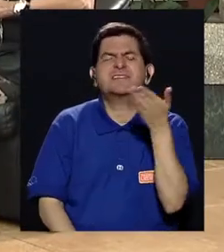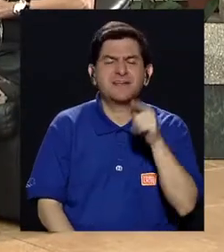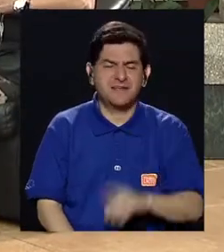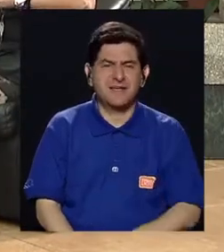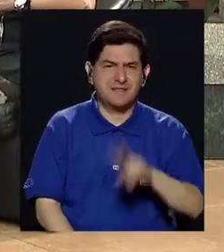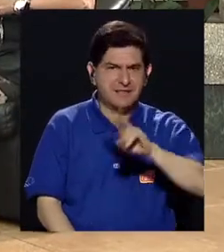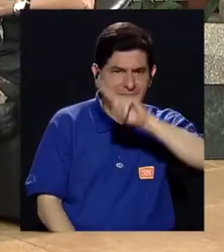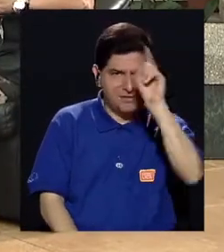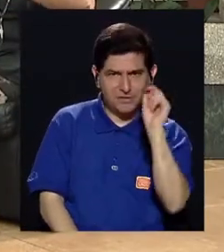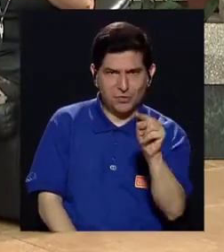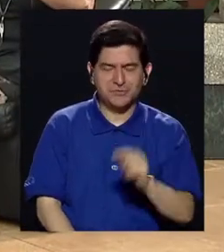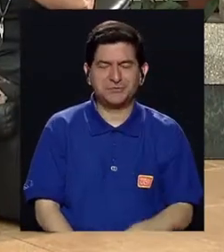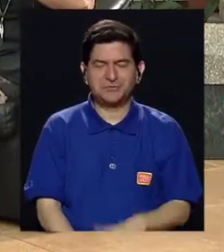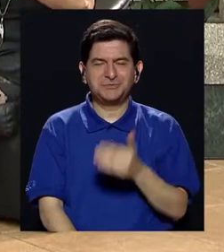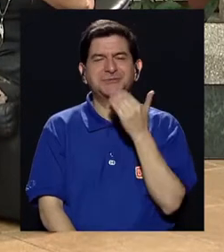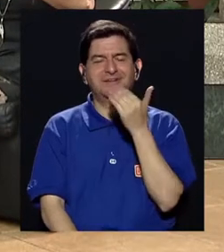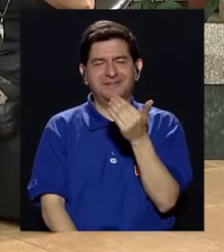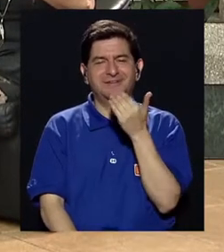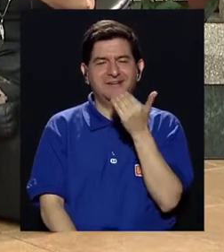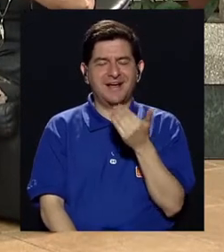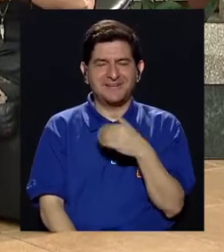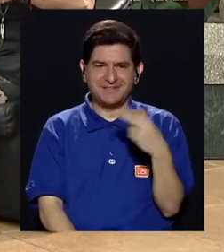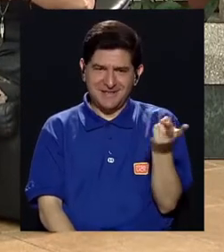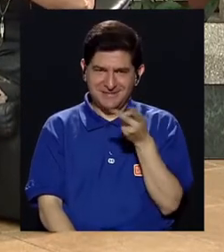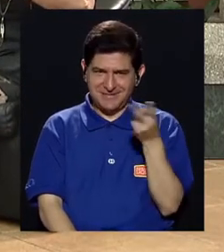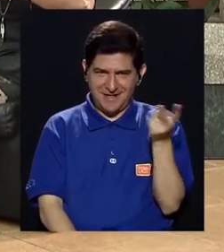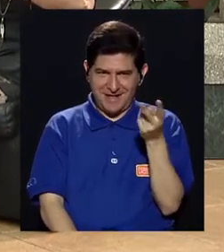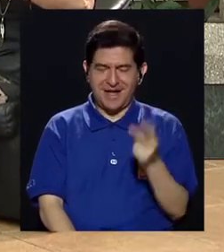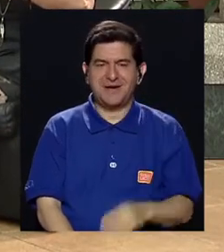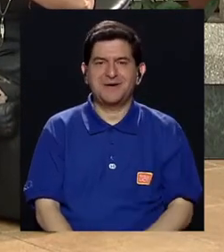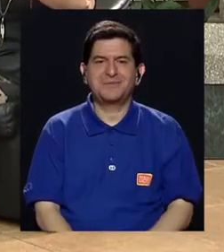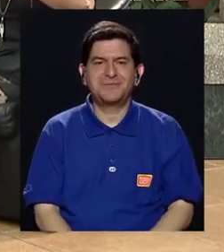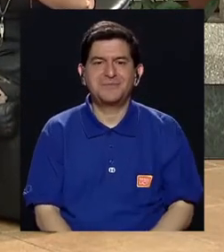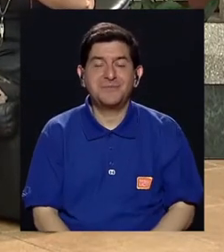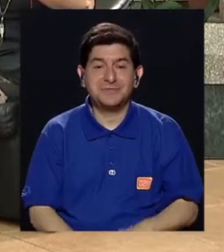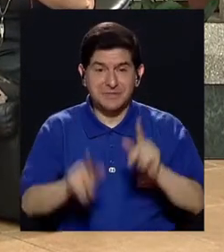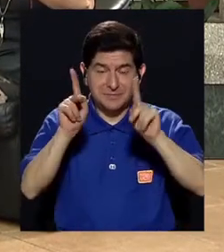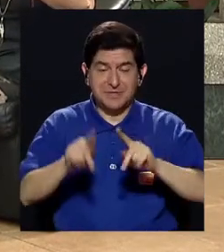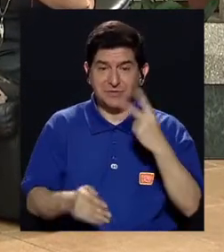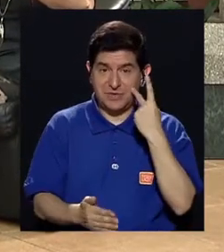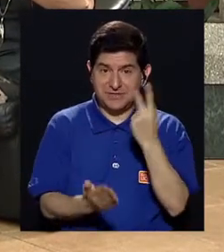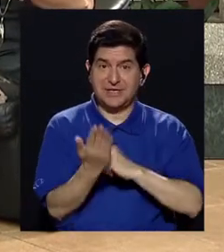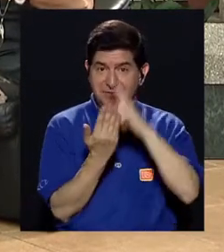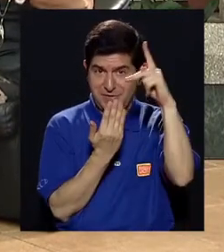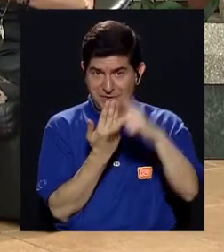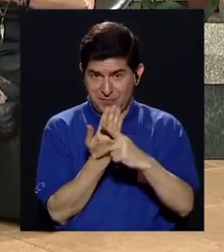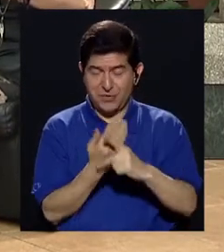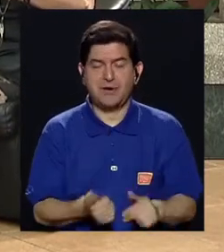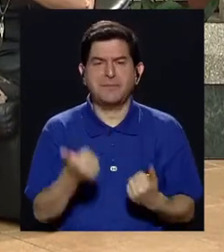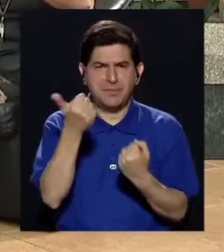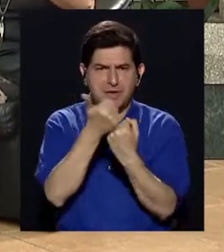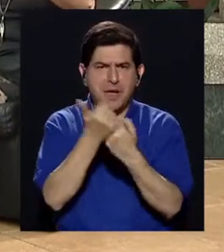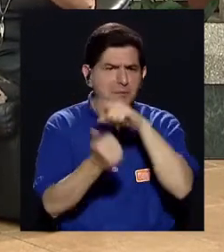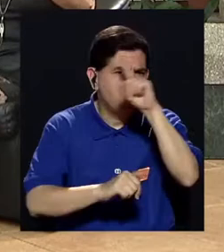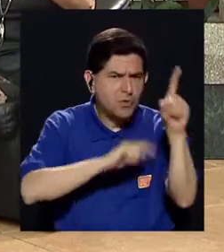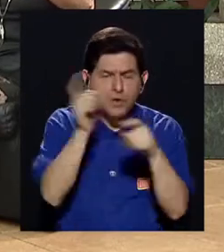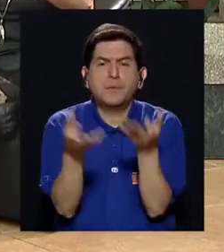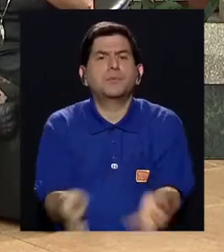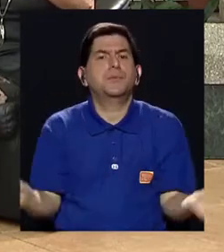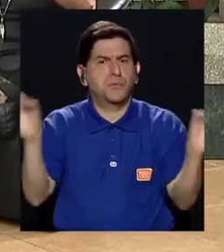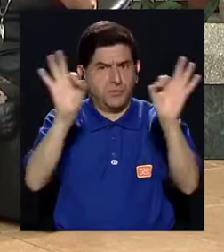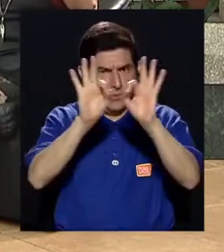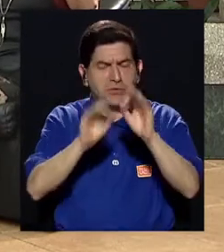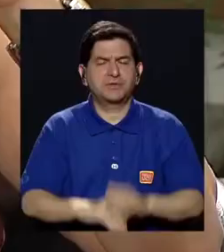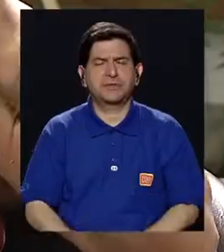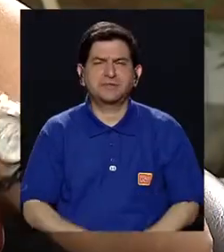al respecto a estas dos preguntas? Bueno, muchísimas gracias a estos dos televidentes que nos apoyan con estas preguntas